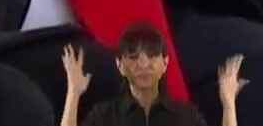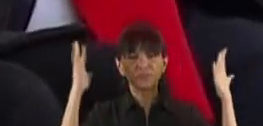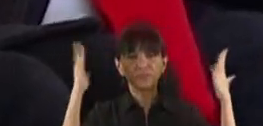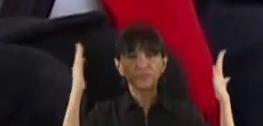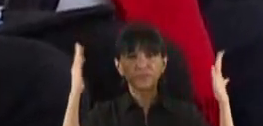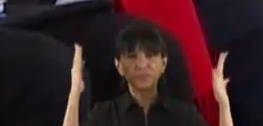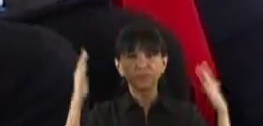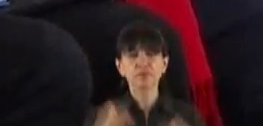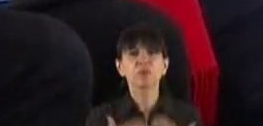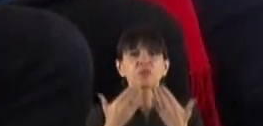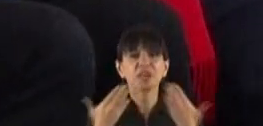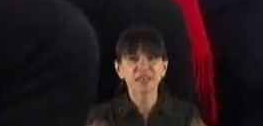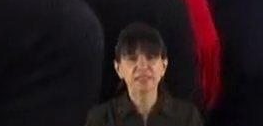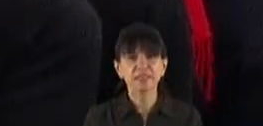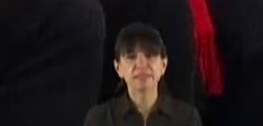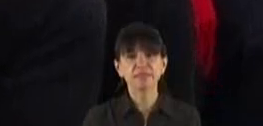Muchas gracias.